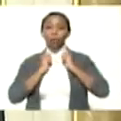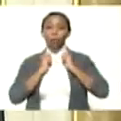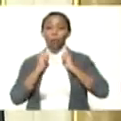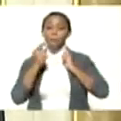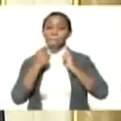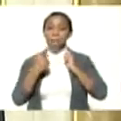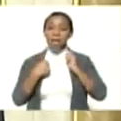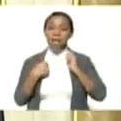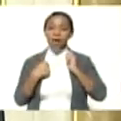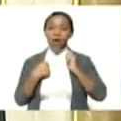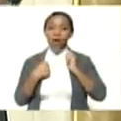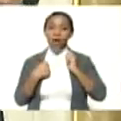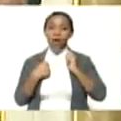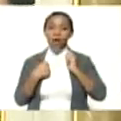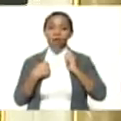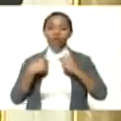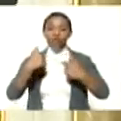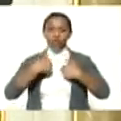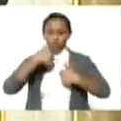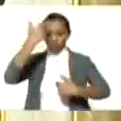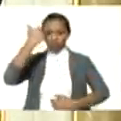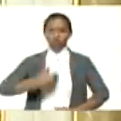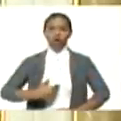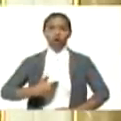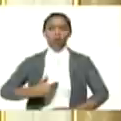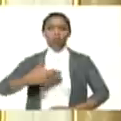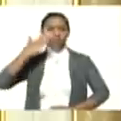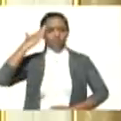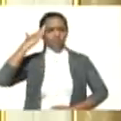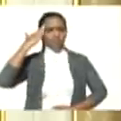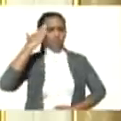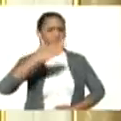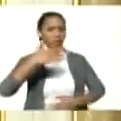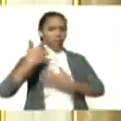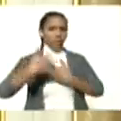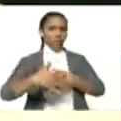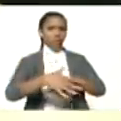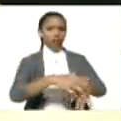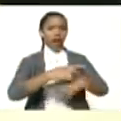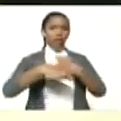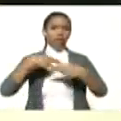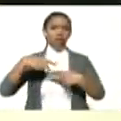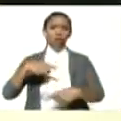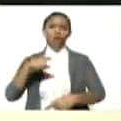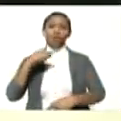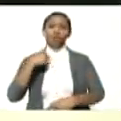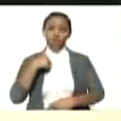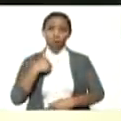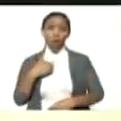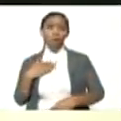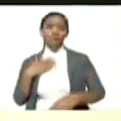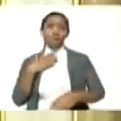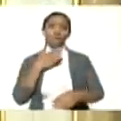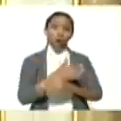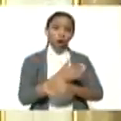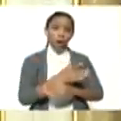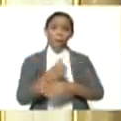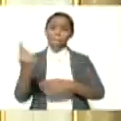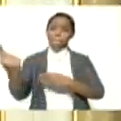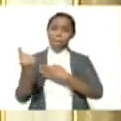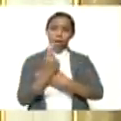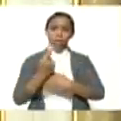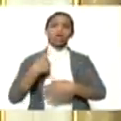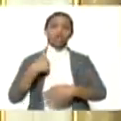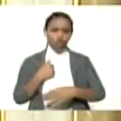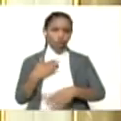dijo: soy un soldado de la revolución. Para donde tenga que ir, mándeme que